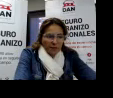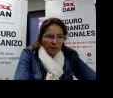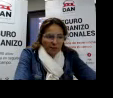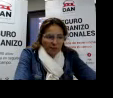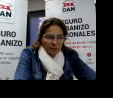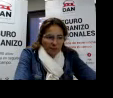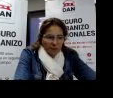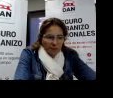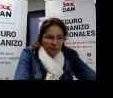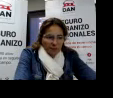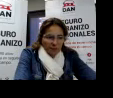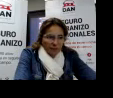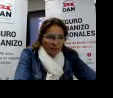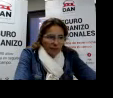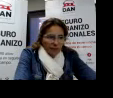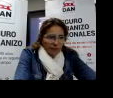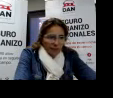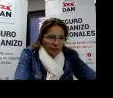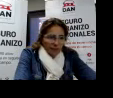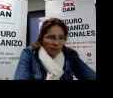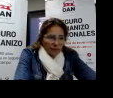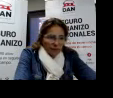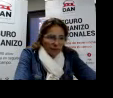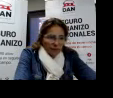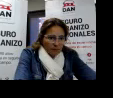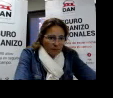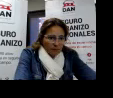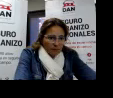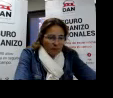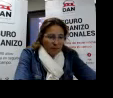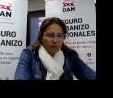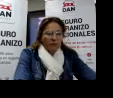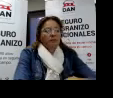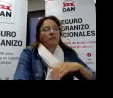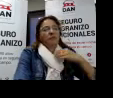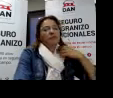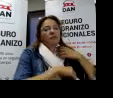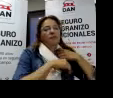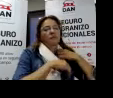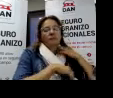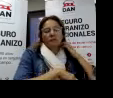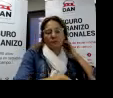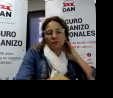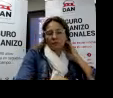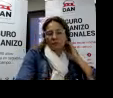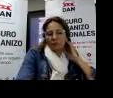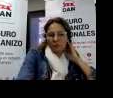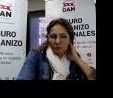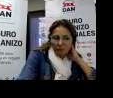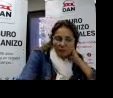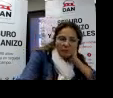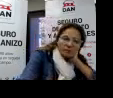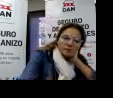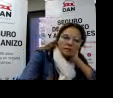siempre, yo les voy mostrando mes a mes, pero como ahora falta todavía para terminar el mes de febrero, todavía nos quedan unos cuantos